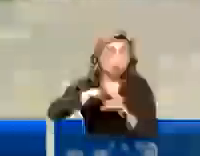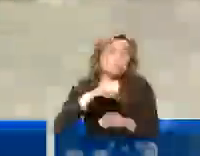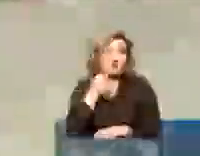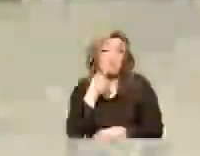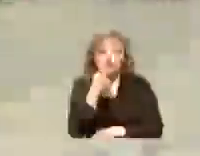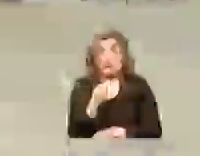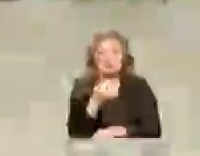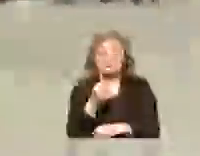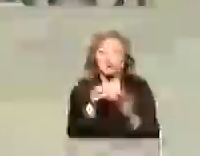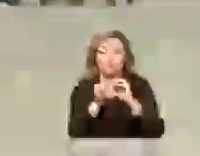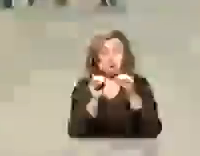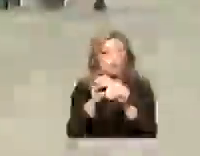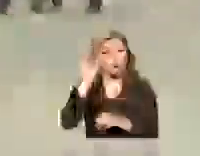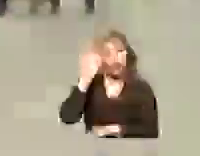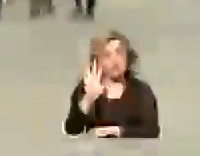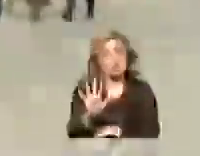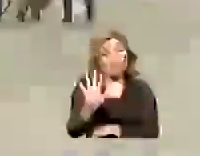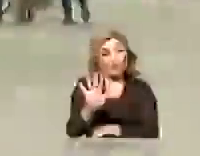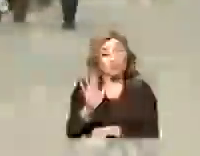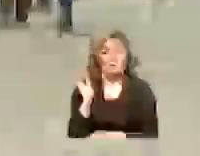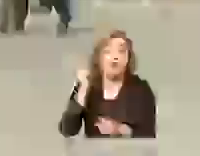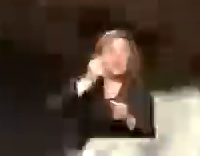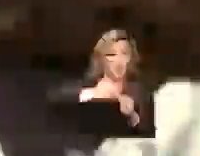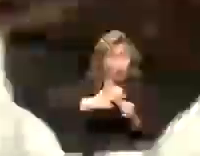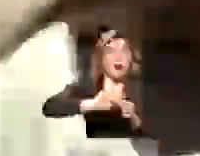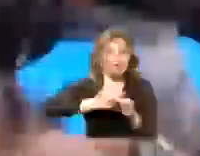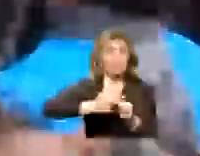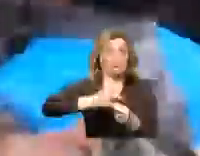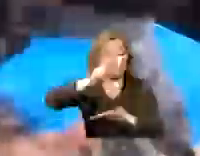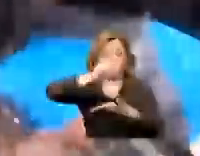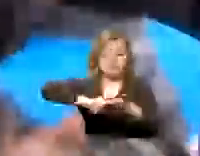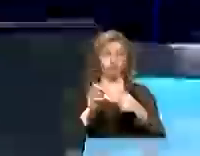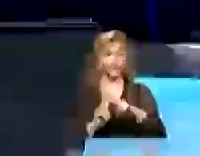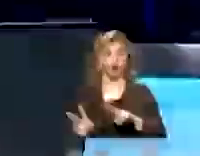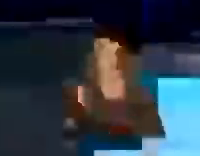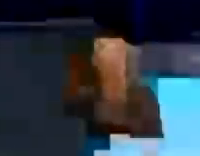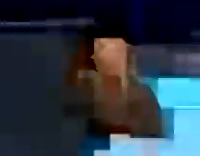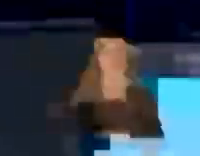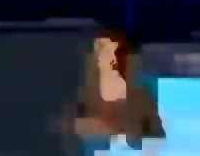dijo que la Revolución Ciudadana estará presente en las papeletas.